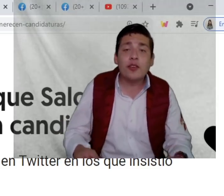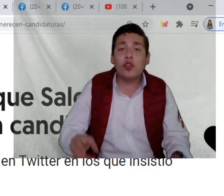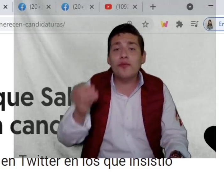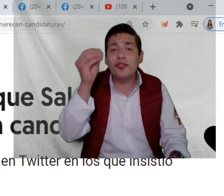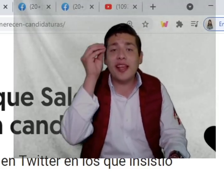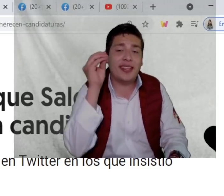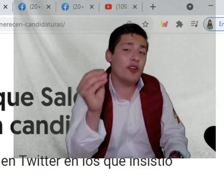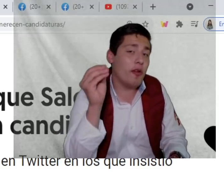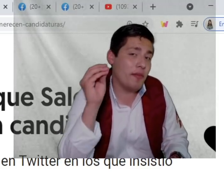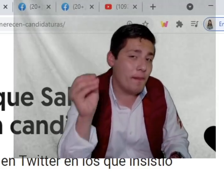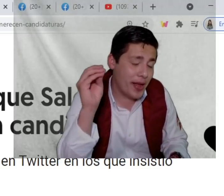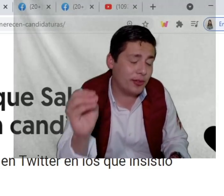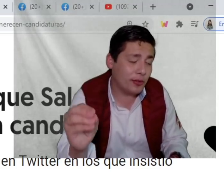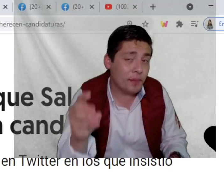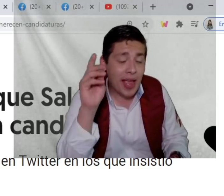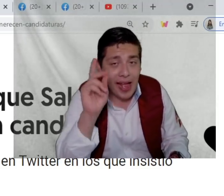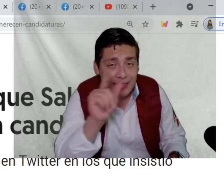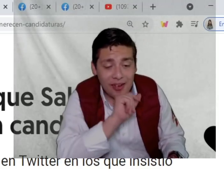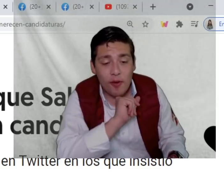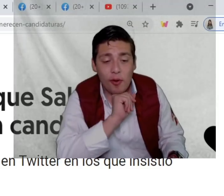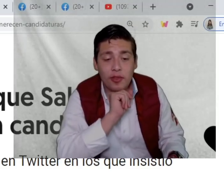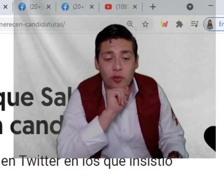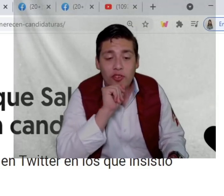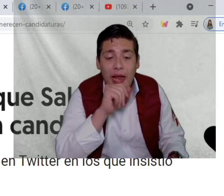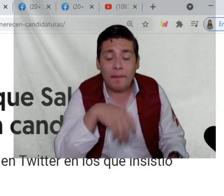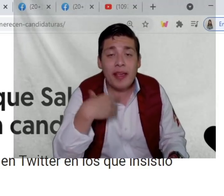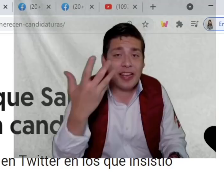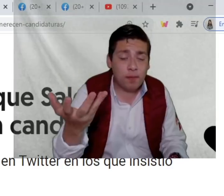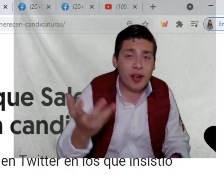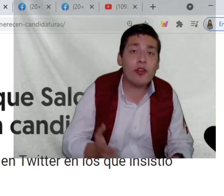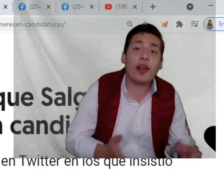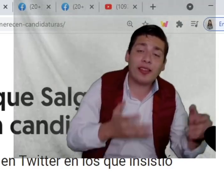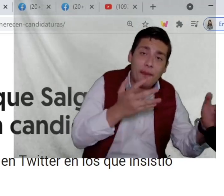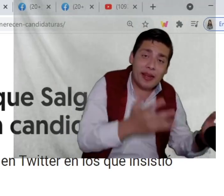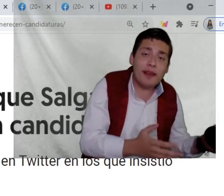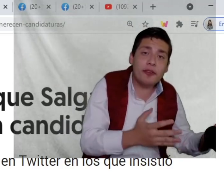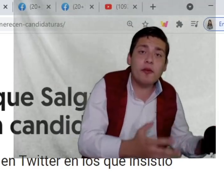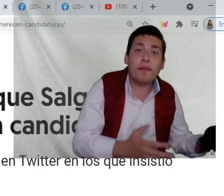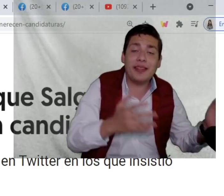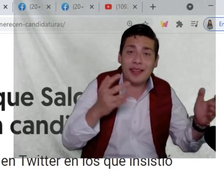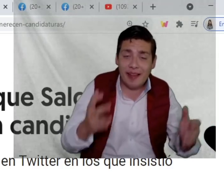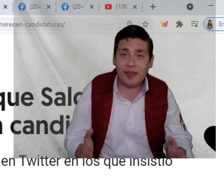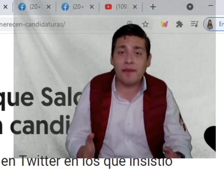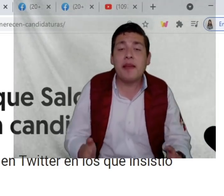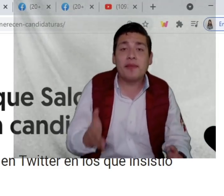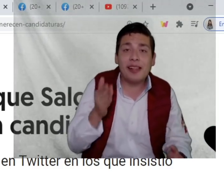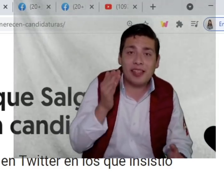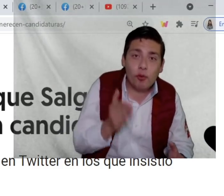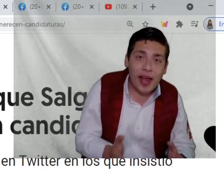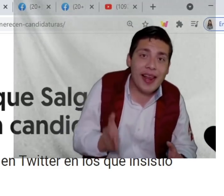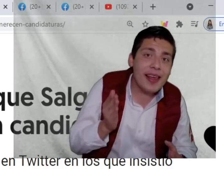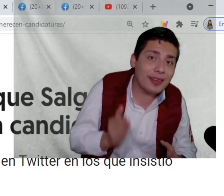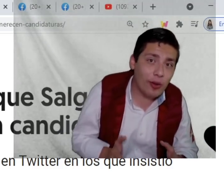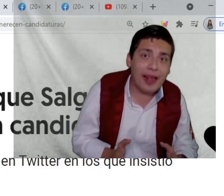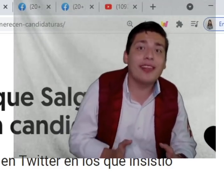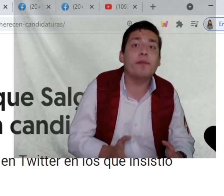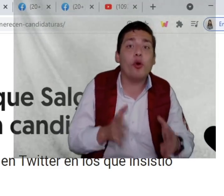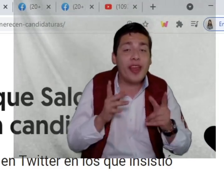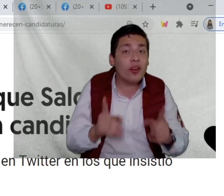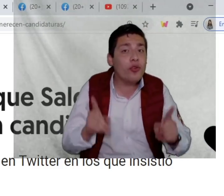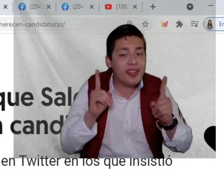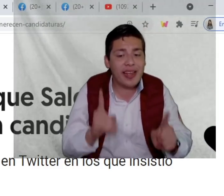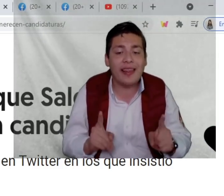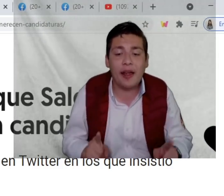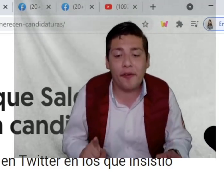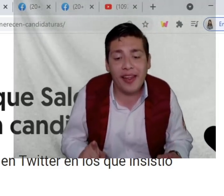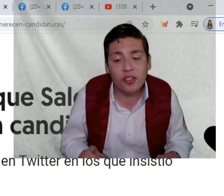demostrar son 19,000 pesos, así como lo escuchan. Es por ello que también el mismo presidente del Tribunal Electoral del